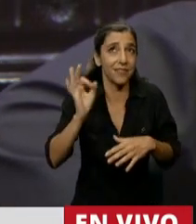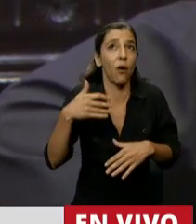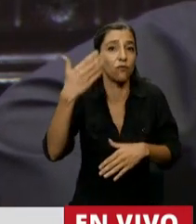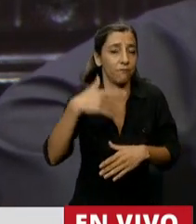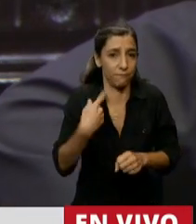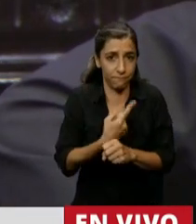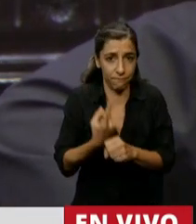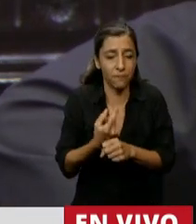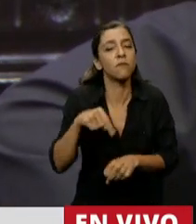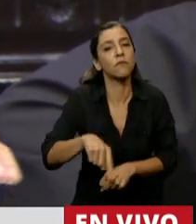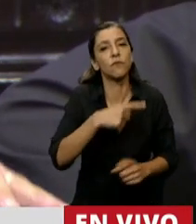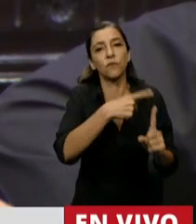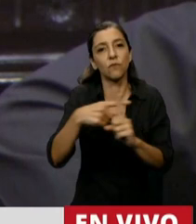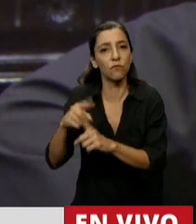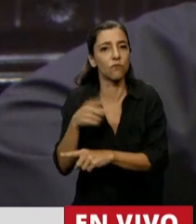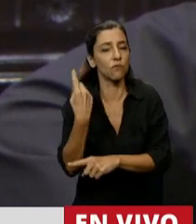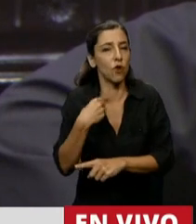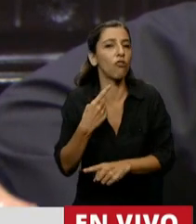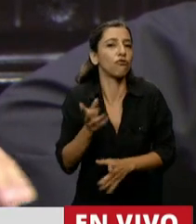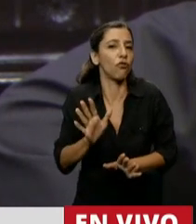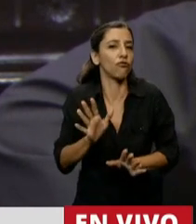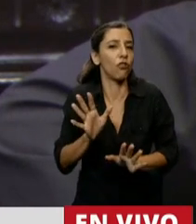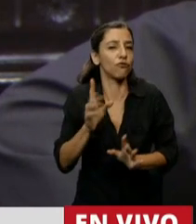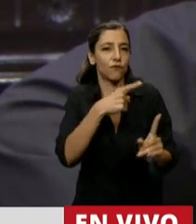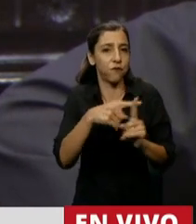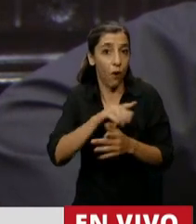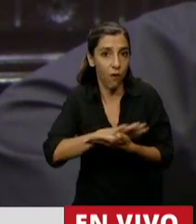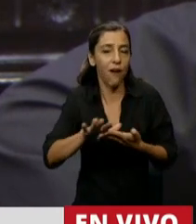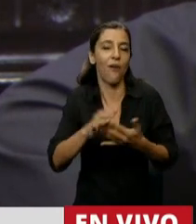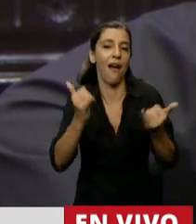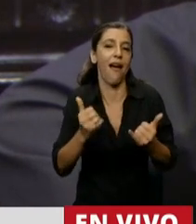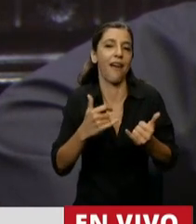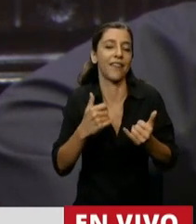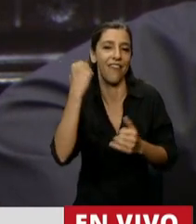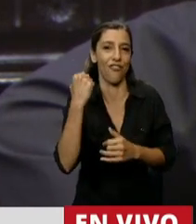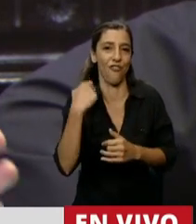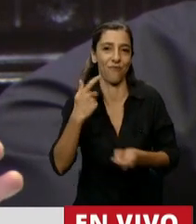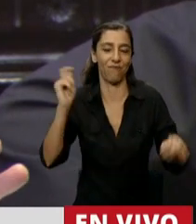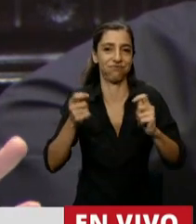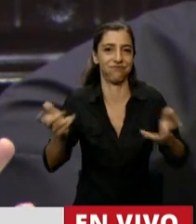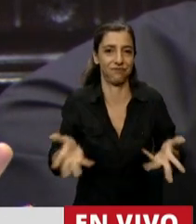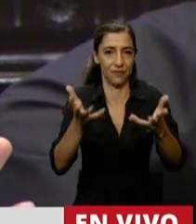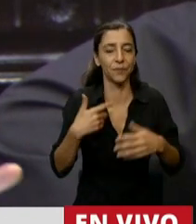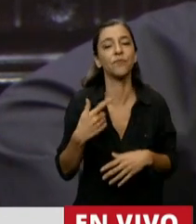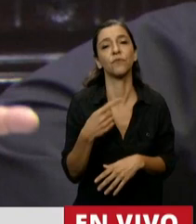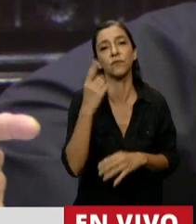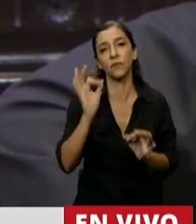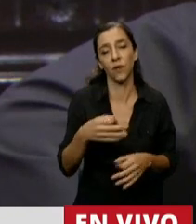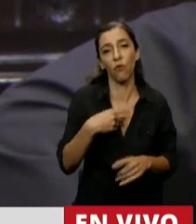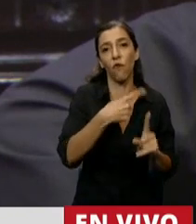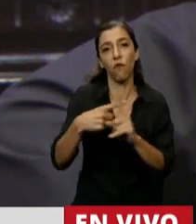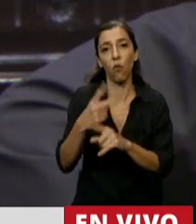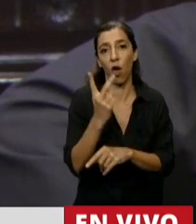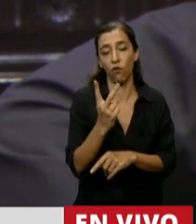sustentabilidad y impacto positivo en la economía real. Ahora veamos qué pasó en la Argentina en relación a las fórmulas. Hubo dos, la del 2008 y